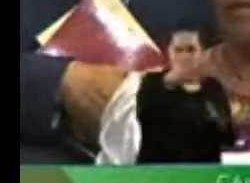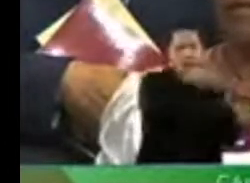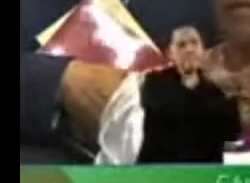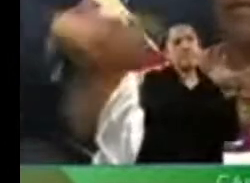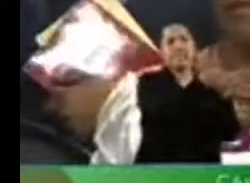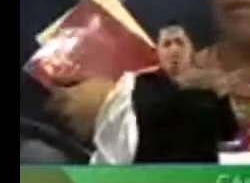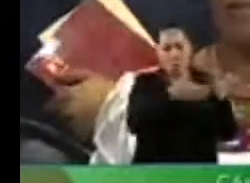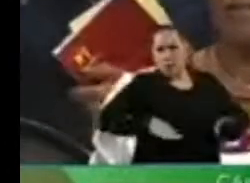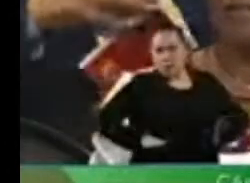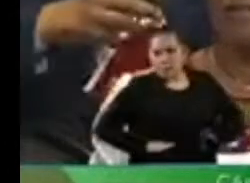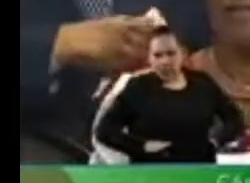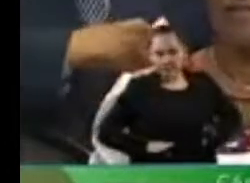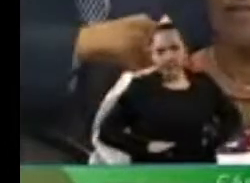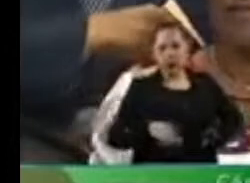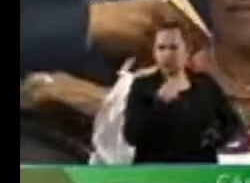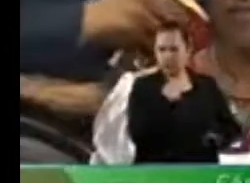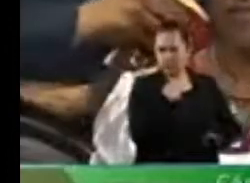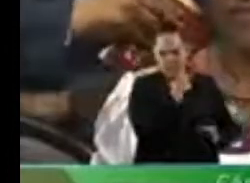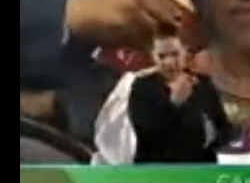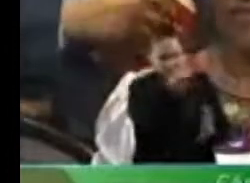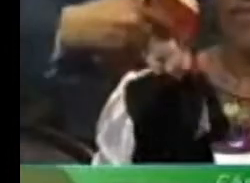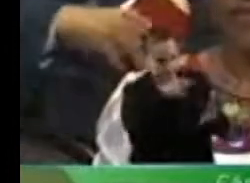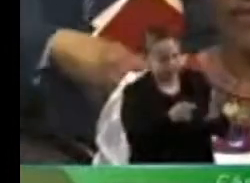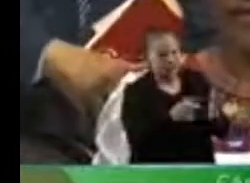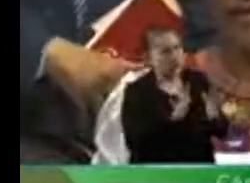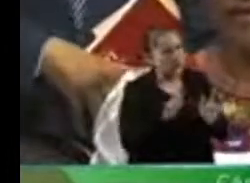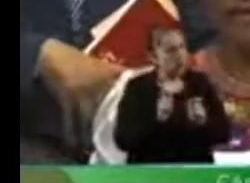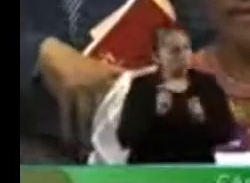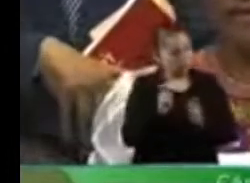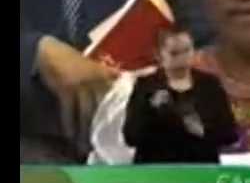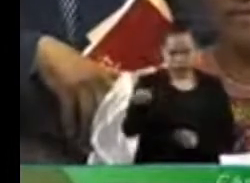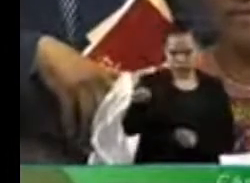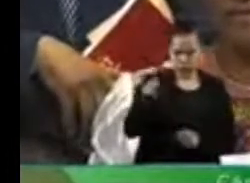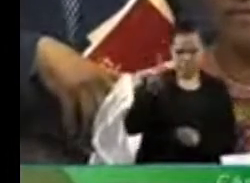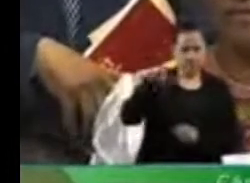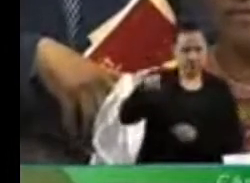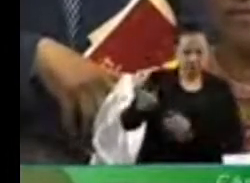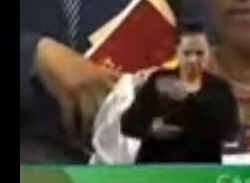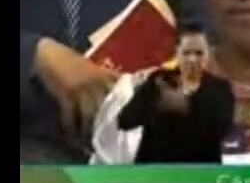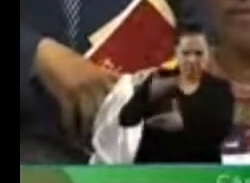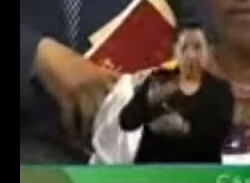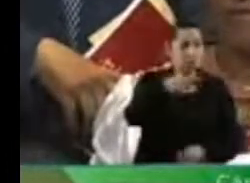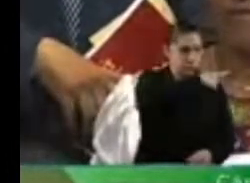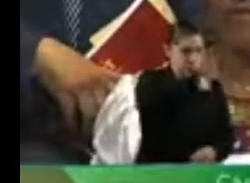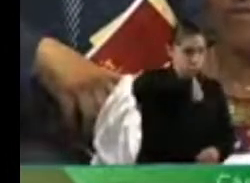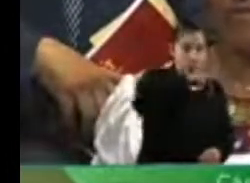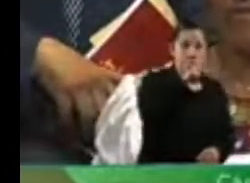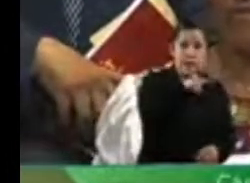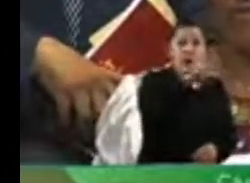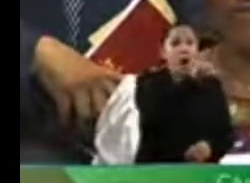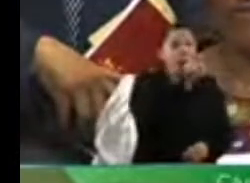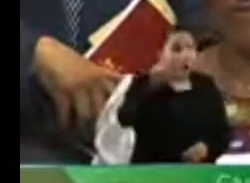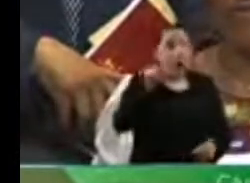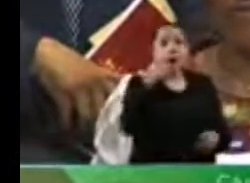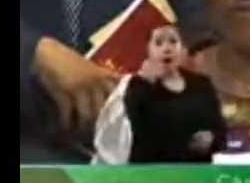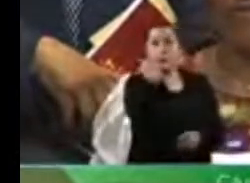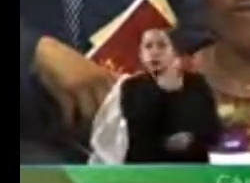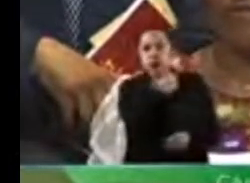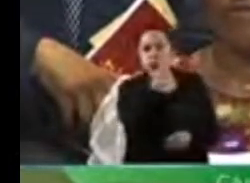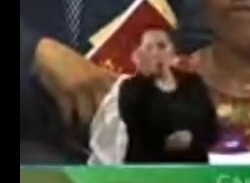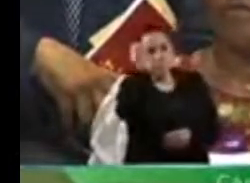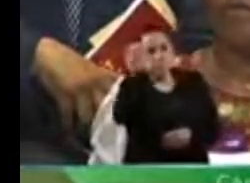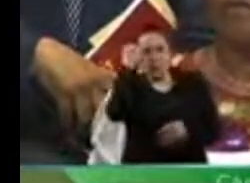y renuncia a toda posibilidad de tener el más mínimo peso político en las decisiones por venir.